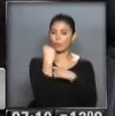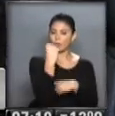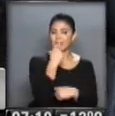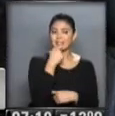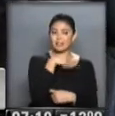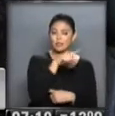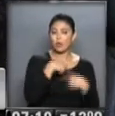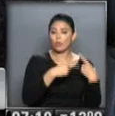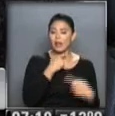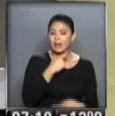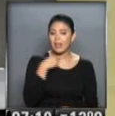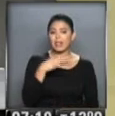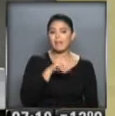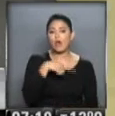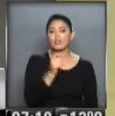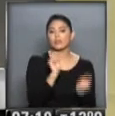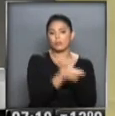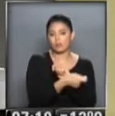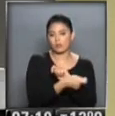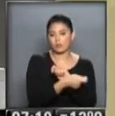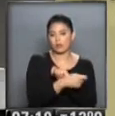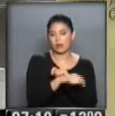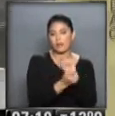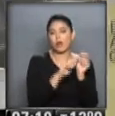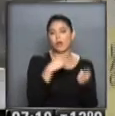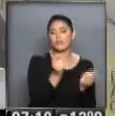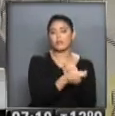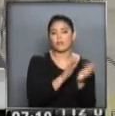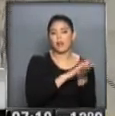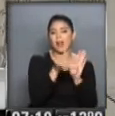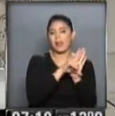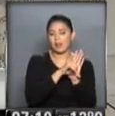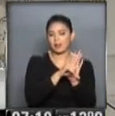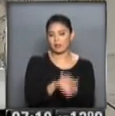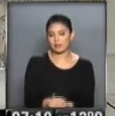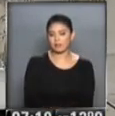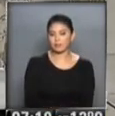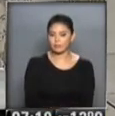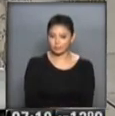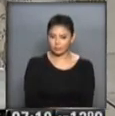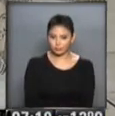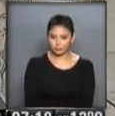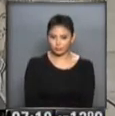tendrán que buscar alguna otra manera de hacerlo más cercana a la legalidad de lo que hicieron con este de nuevo